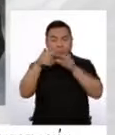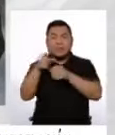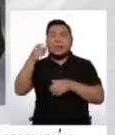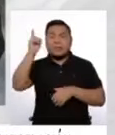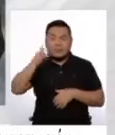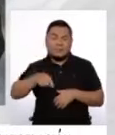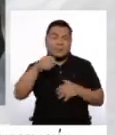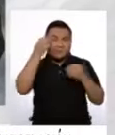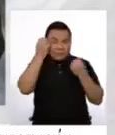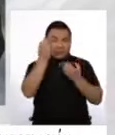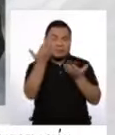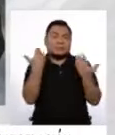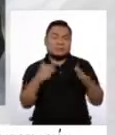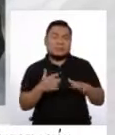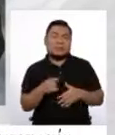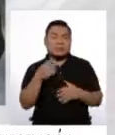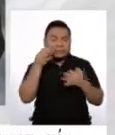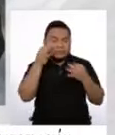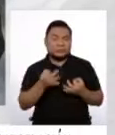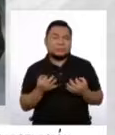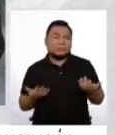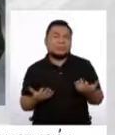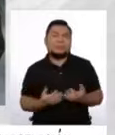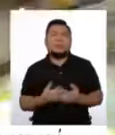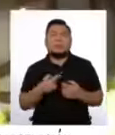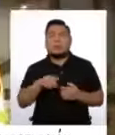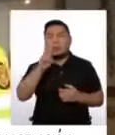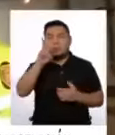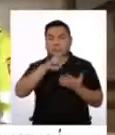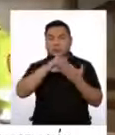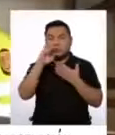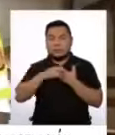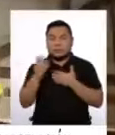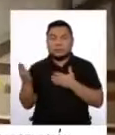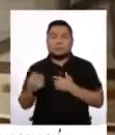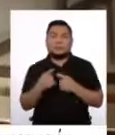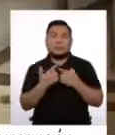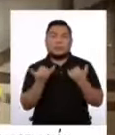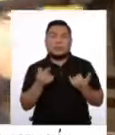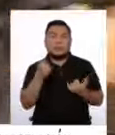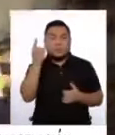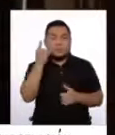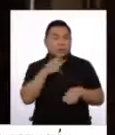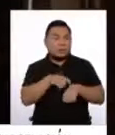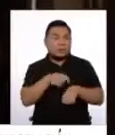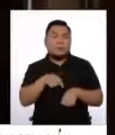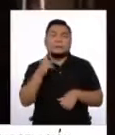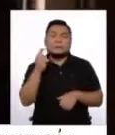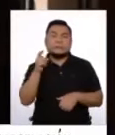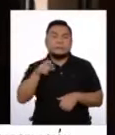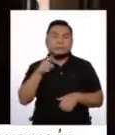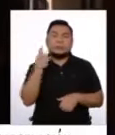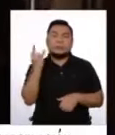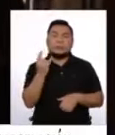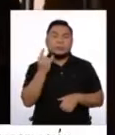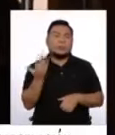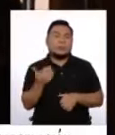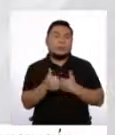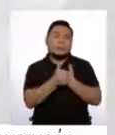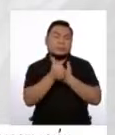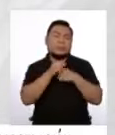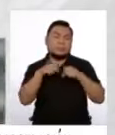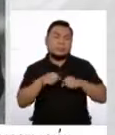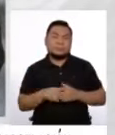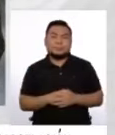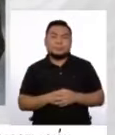decisión acertada. recibido dos proyectos. Recalcó que el estado de emergencia es una necesidad de urgencia y de peligro.